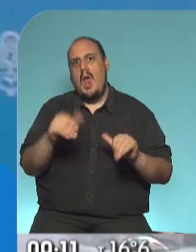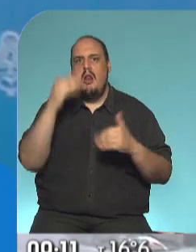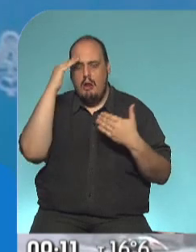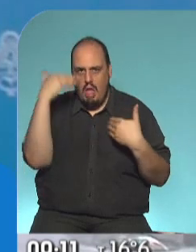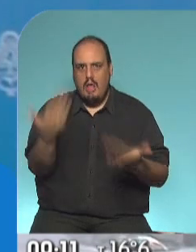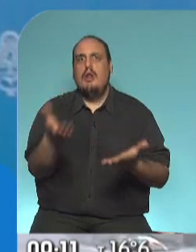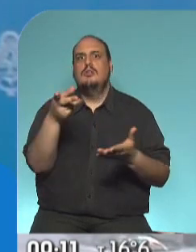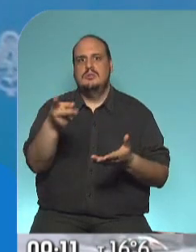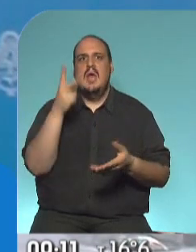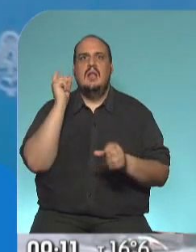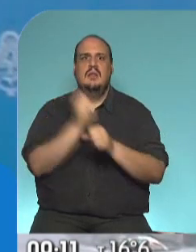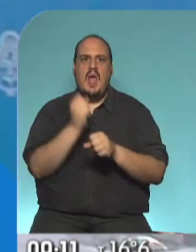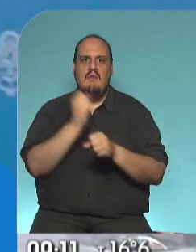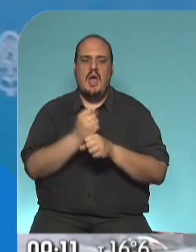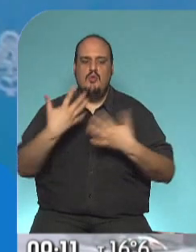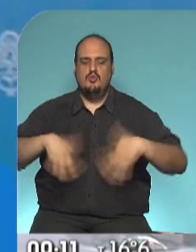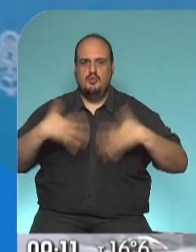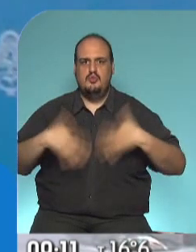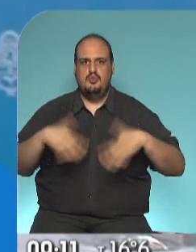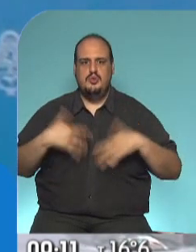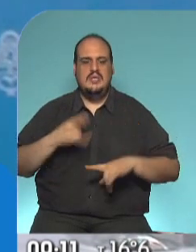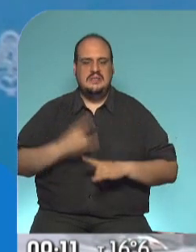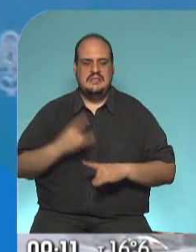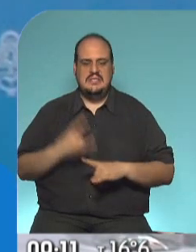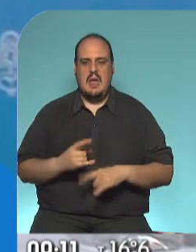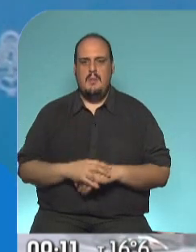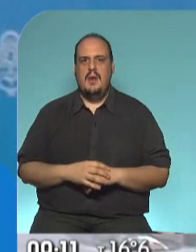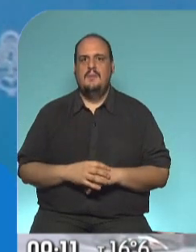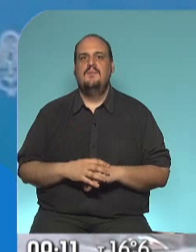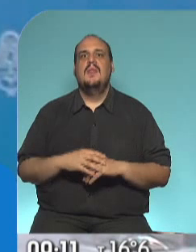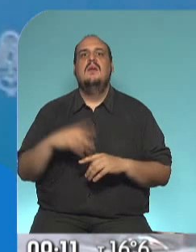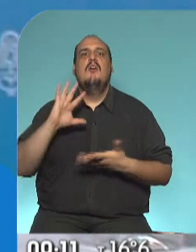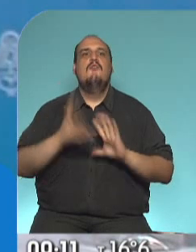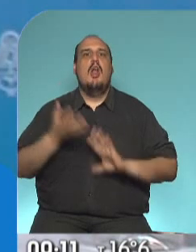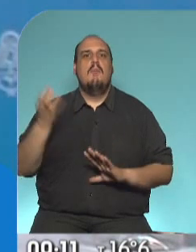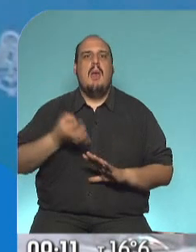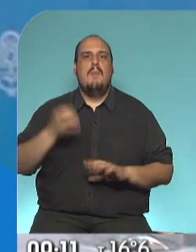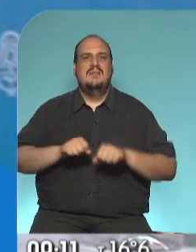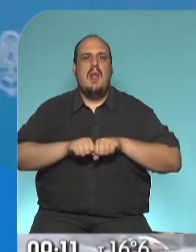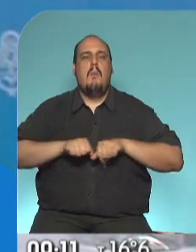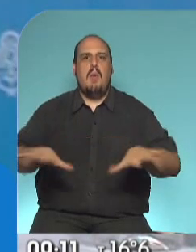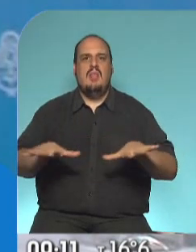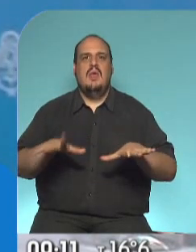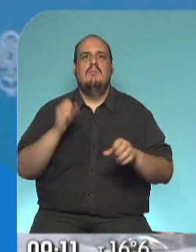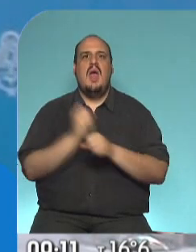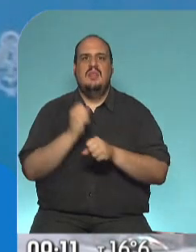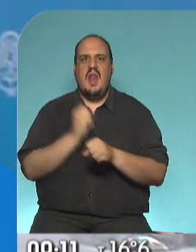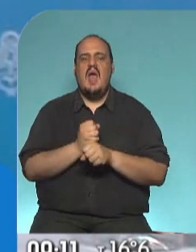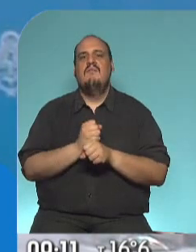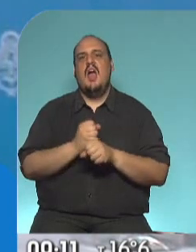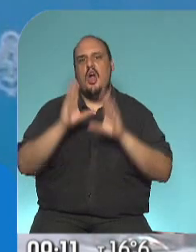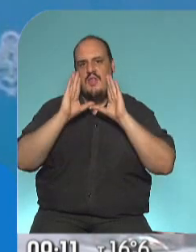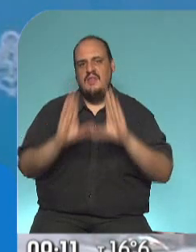reconocer en la inmensa labor siempre y especialmente durante esta pandemia su trabajo su dedicación